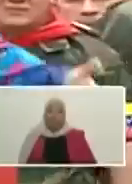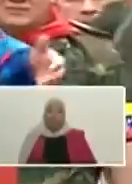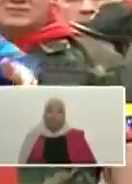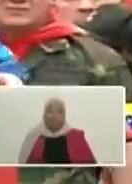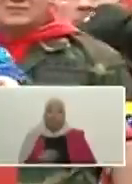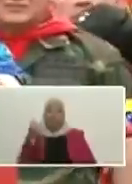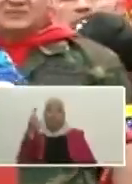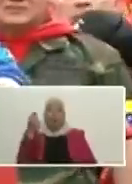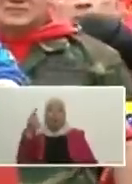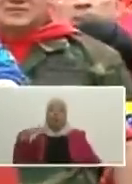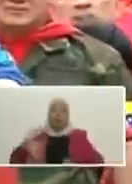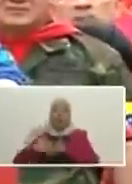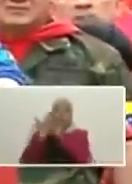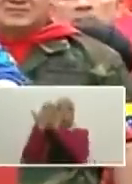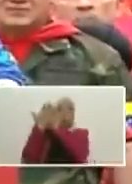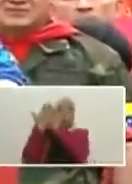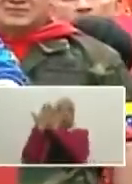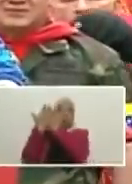11 de la mañana,